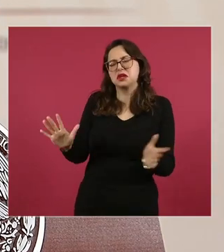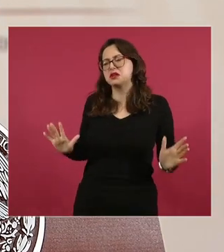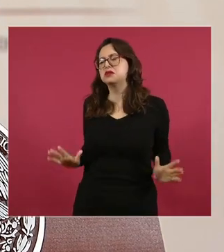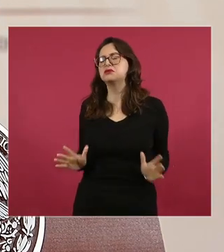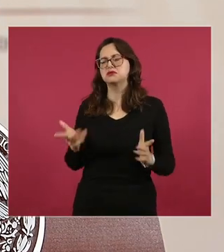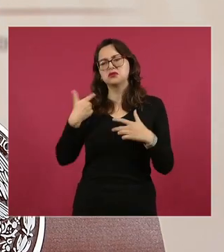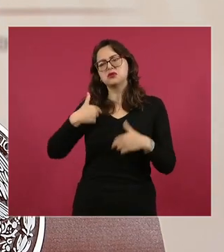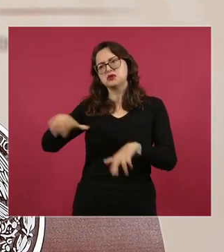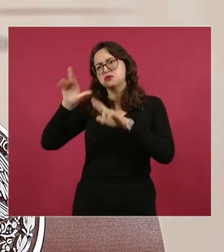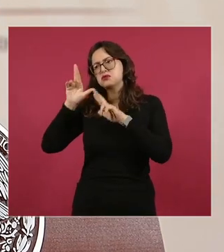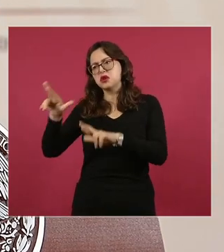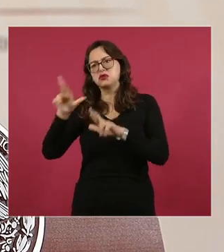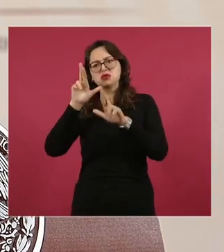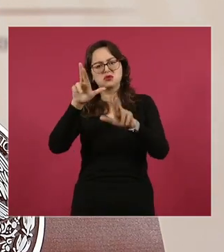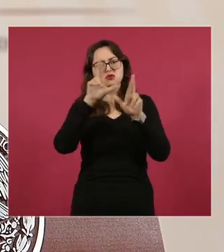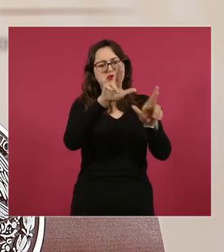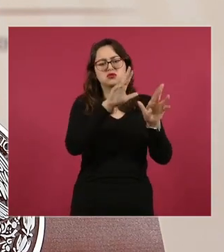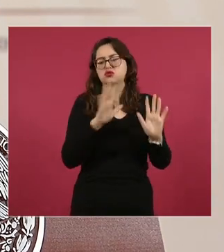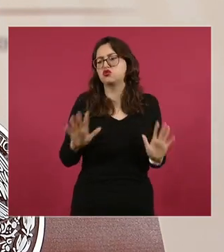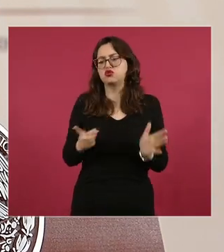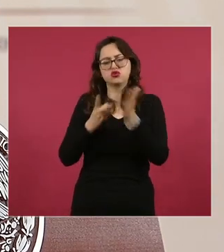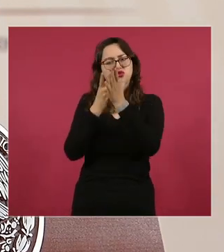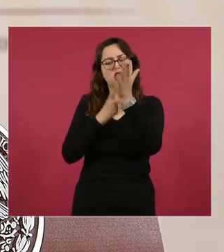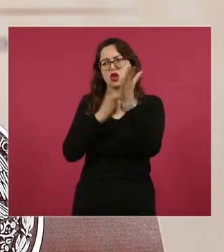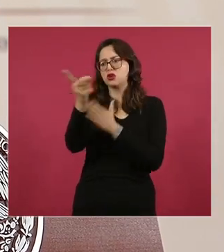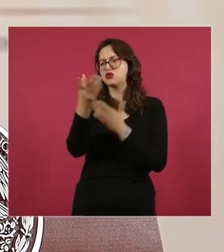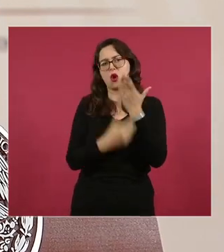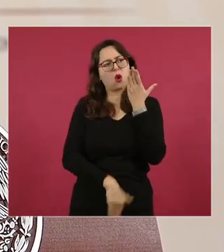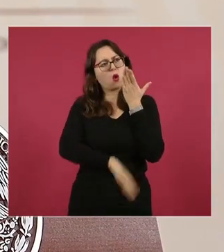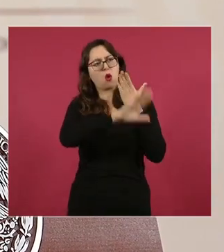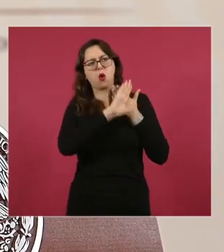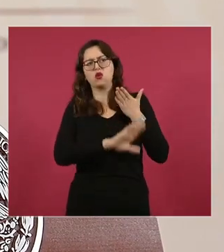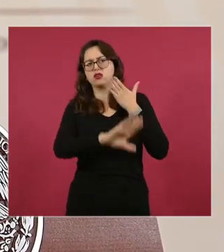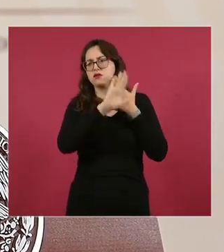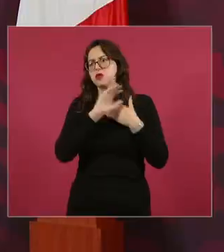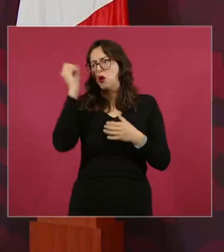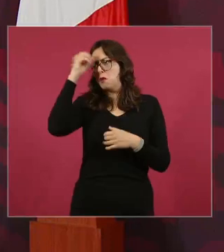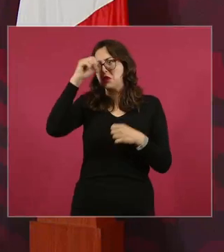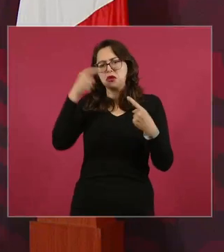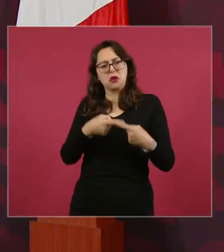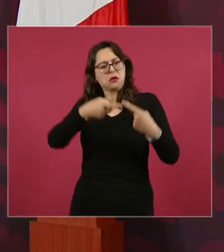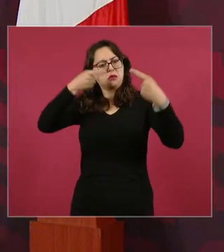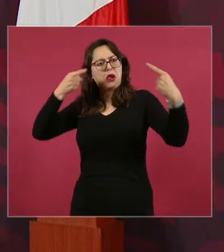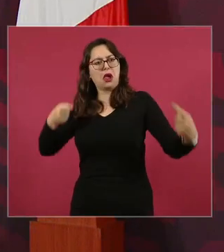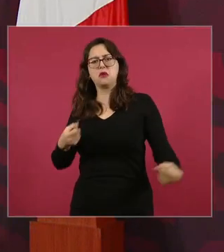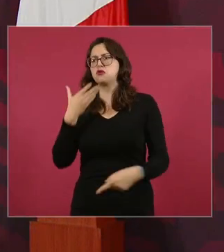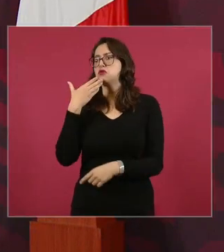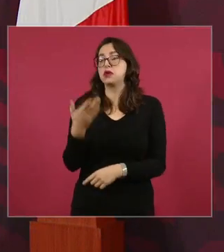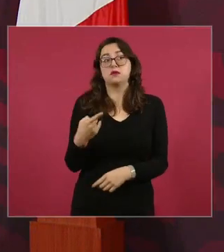contra y que además tienen todo su derecho a disentir. Pero esto